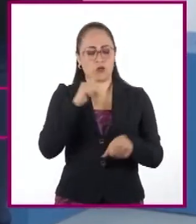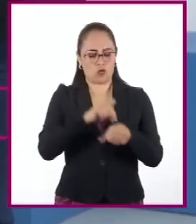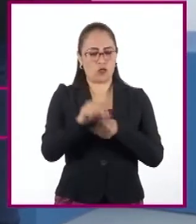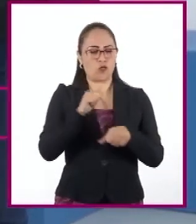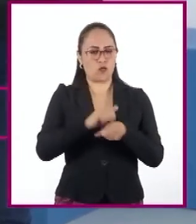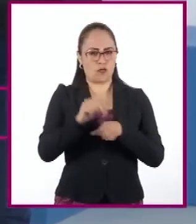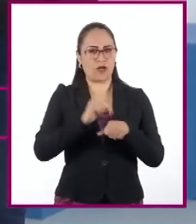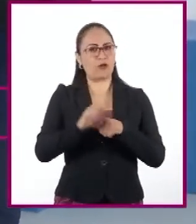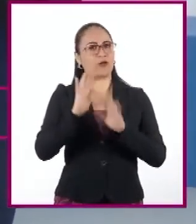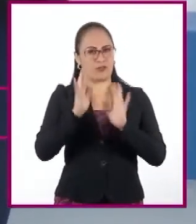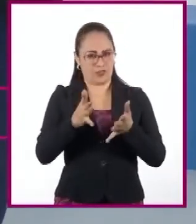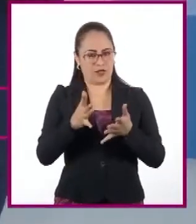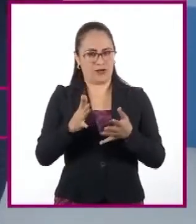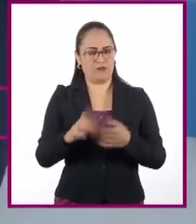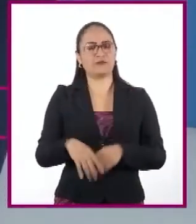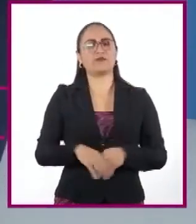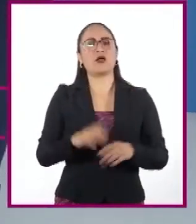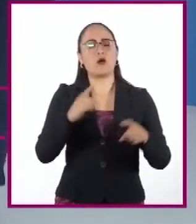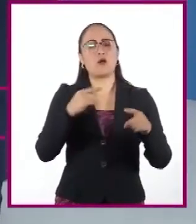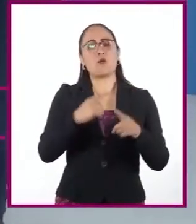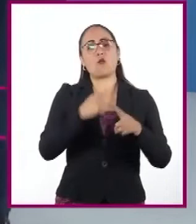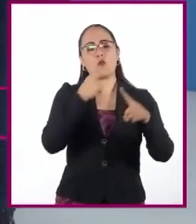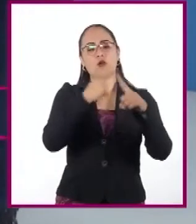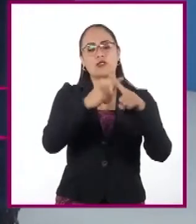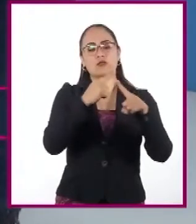escogiste, multiplícalo por 2.